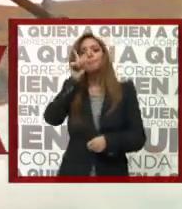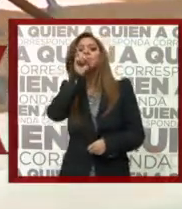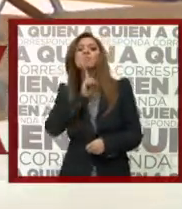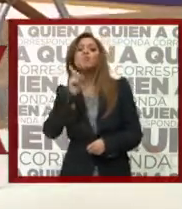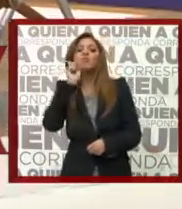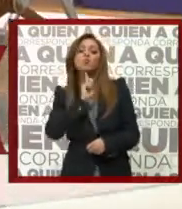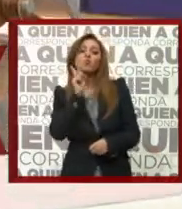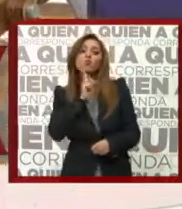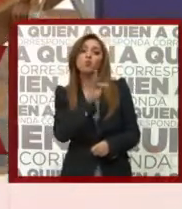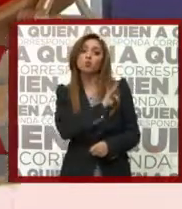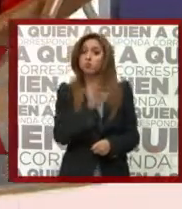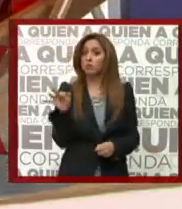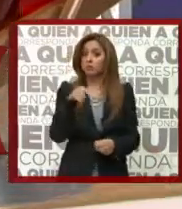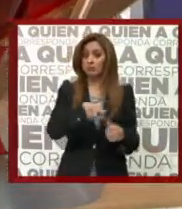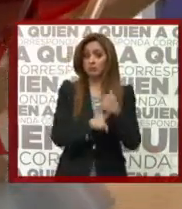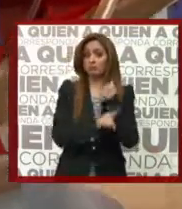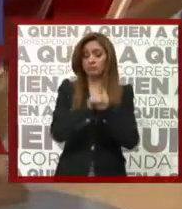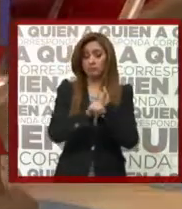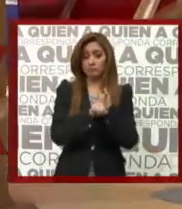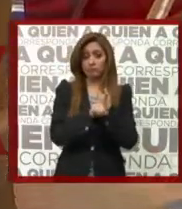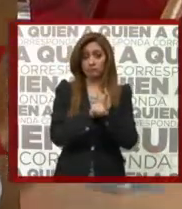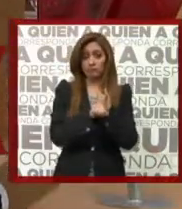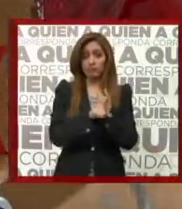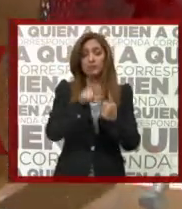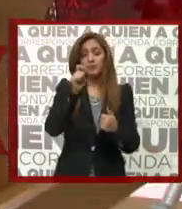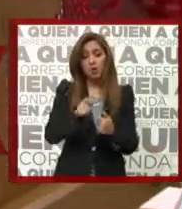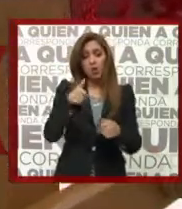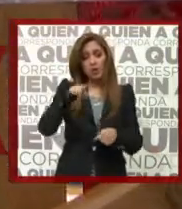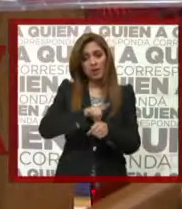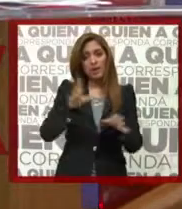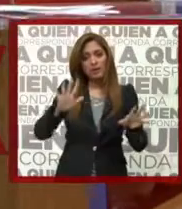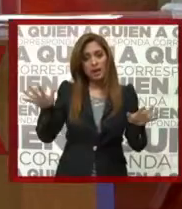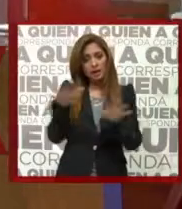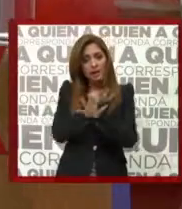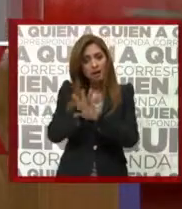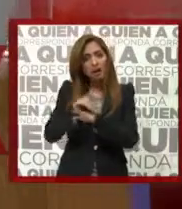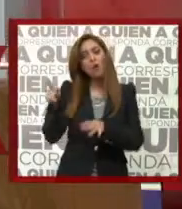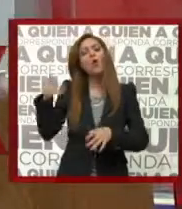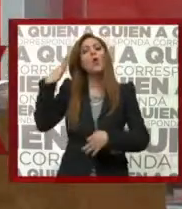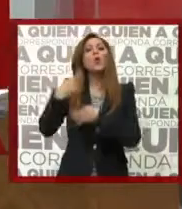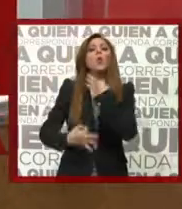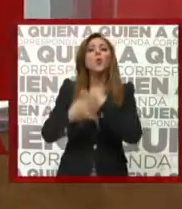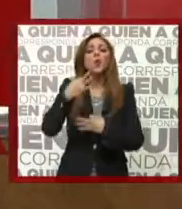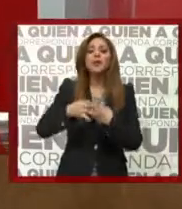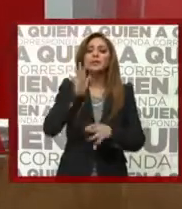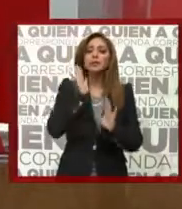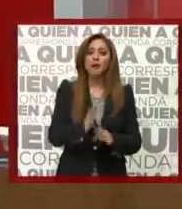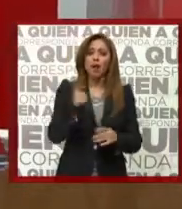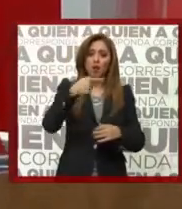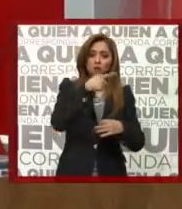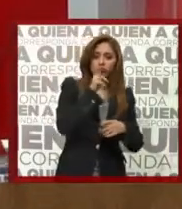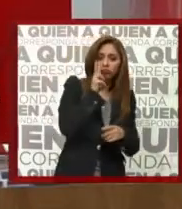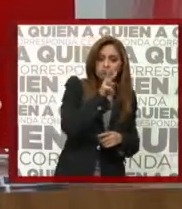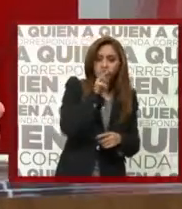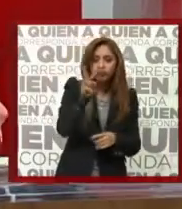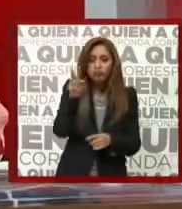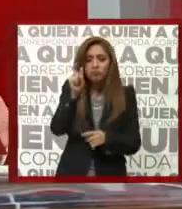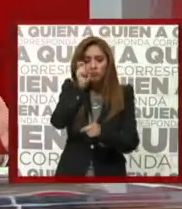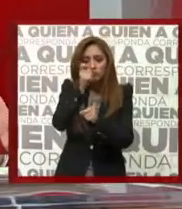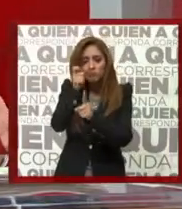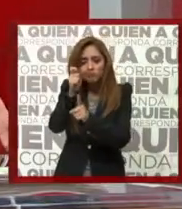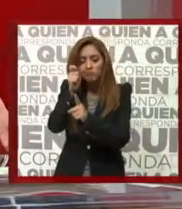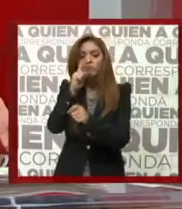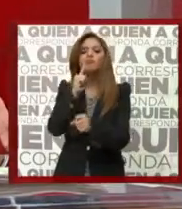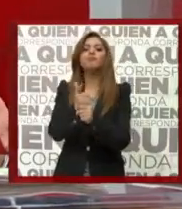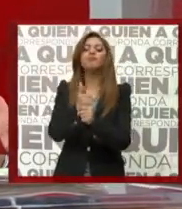mentirosa puede tener un problema serio, ¿eh? Las cosas están cambiando, los jueces están switchándose a otra frecuencia y